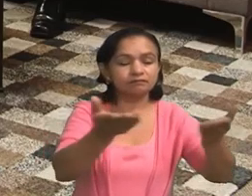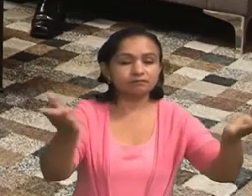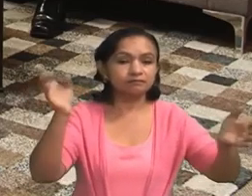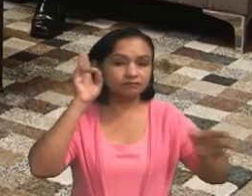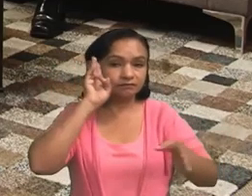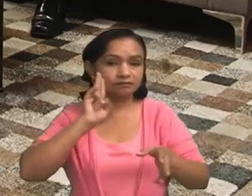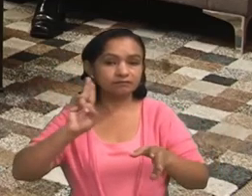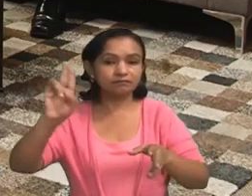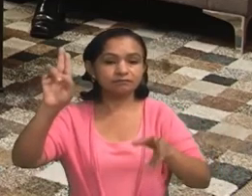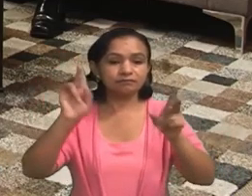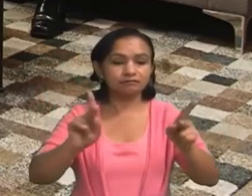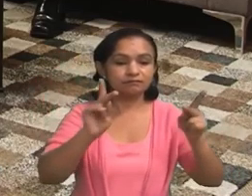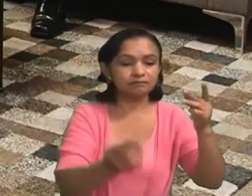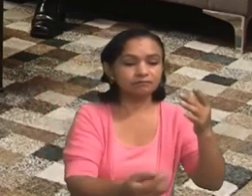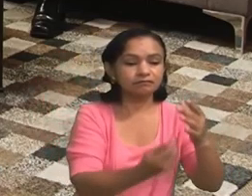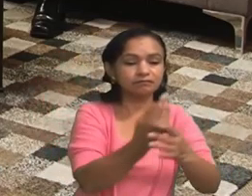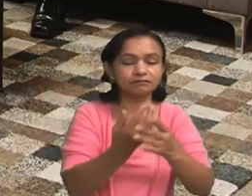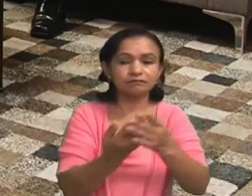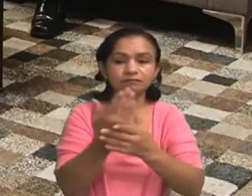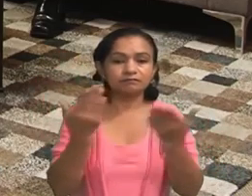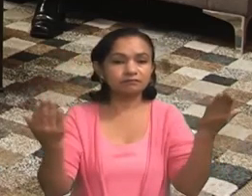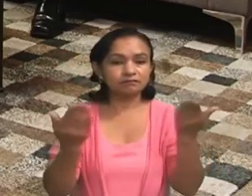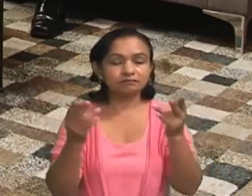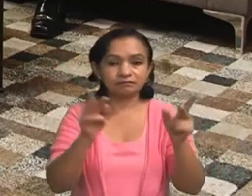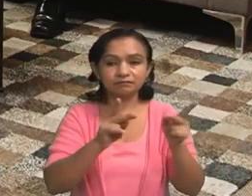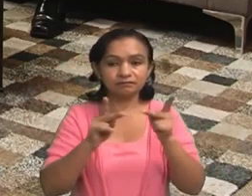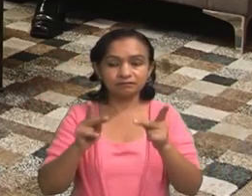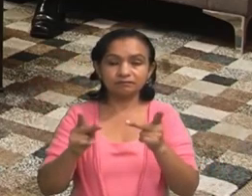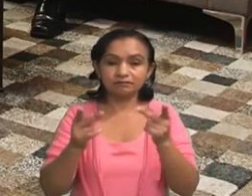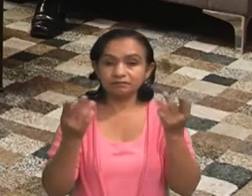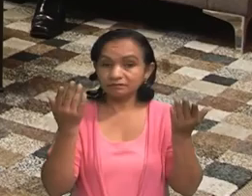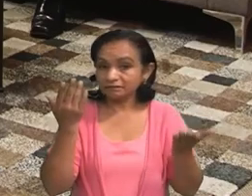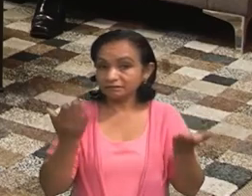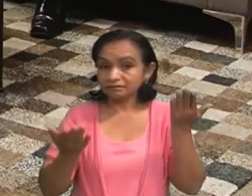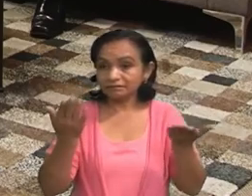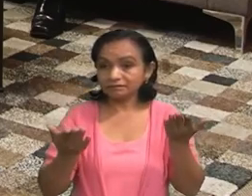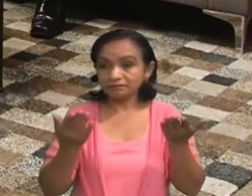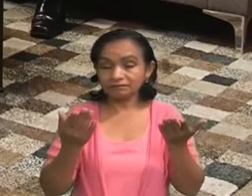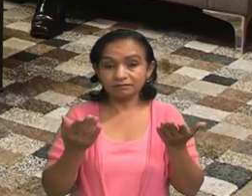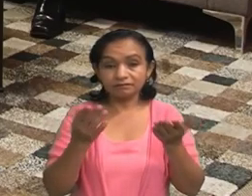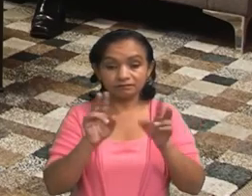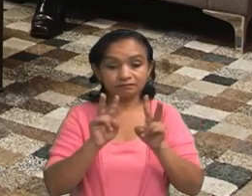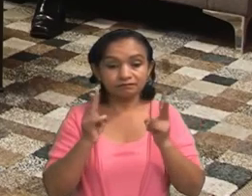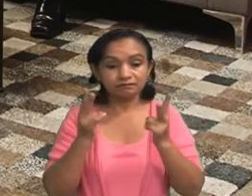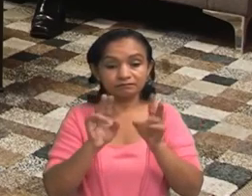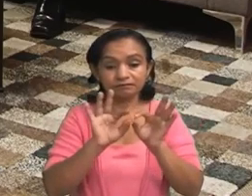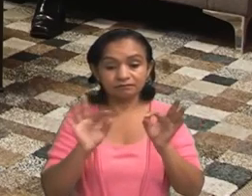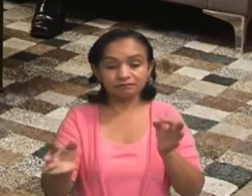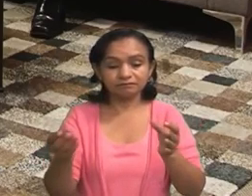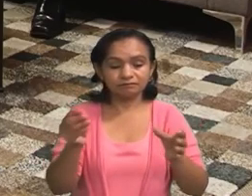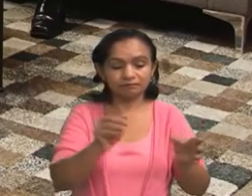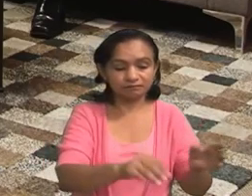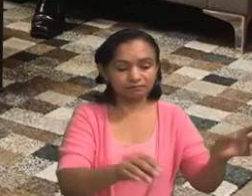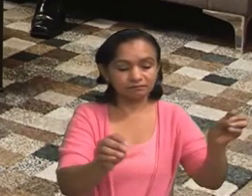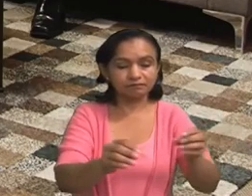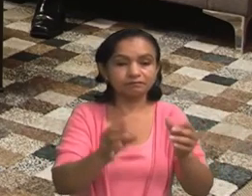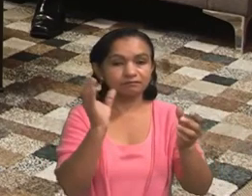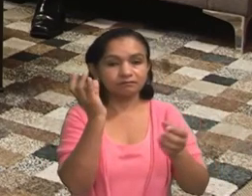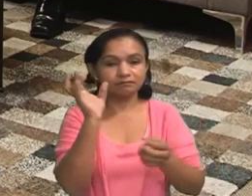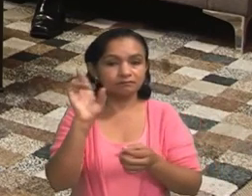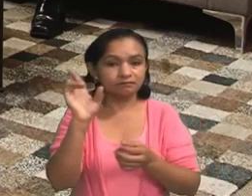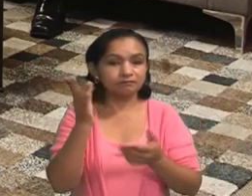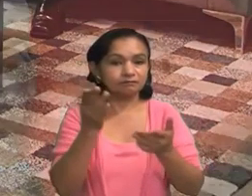universitaria a los productores de la zona, digamos, y que obviamente cultiven hortalizas y fundamentalmente pues tomate. Y sin